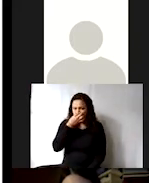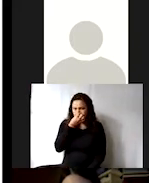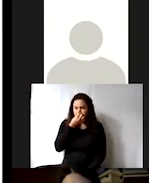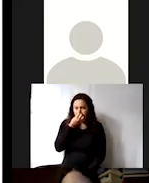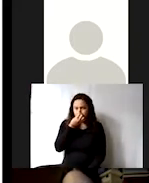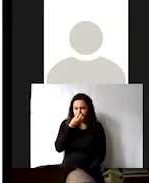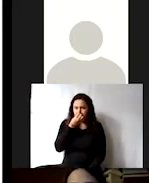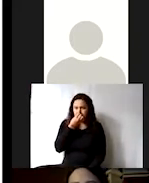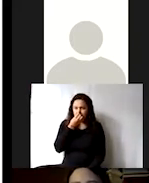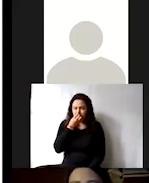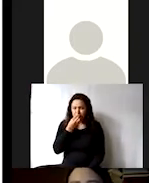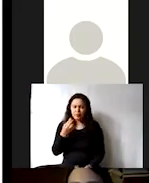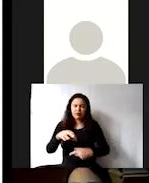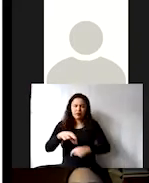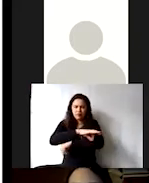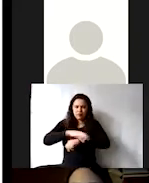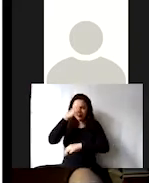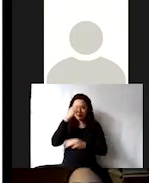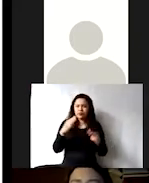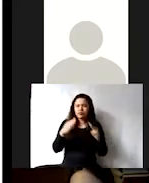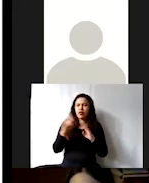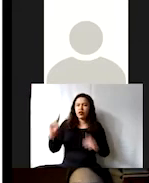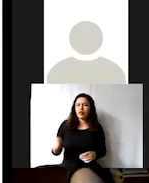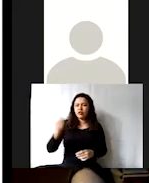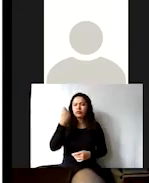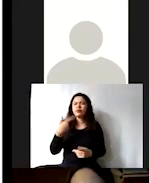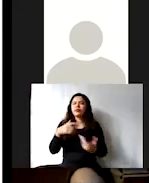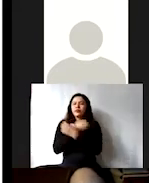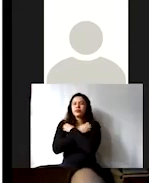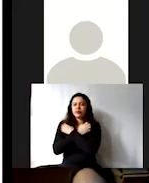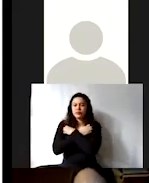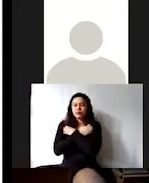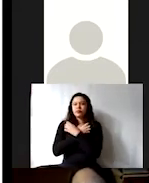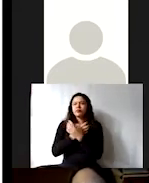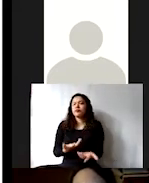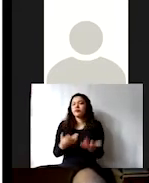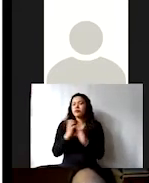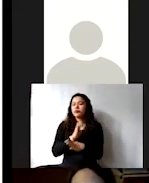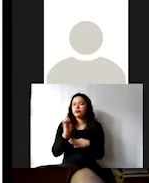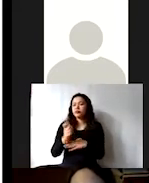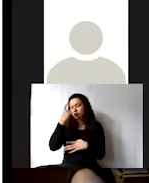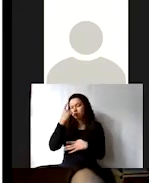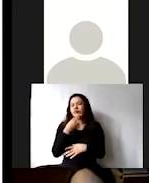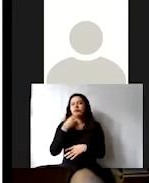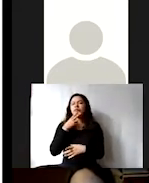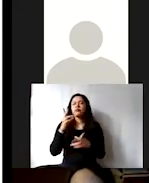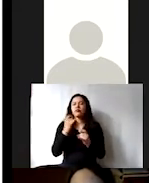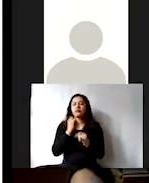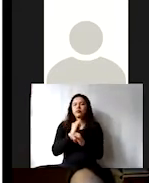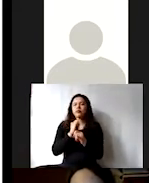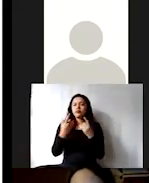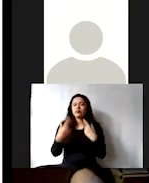de herramientas tecnológicas educativas. Entonces, a través del uso de la plataforma, con el diseño